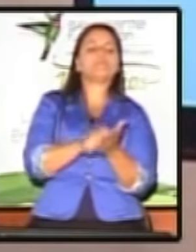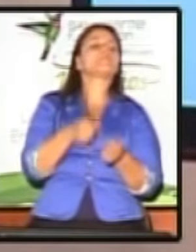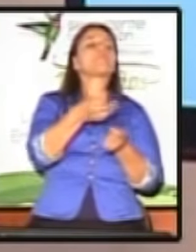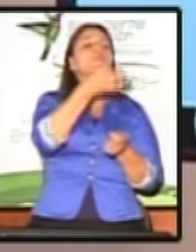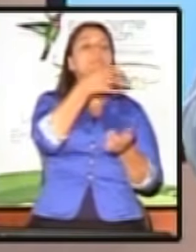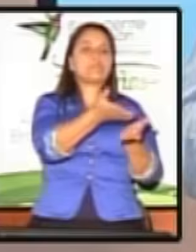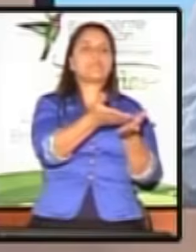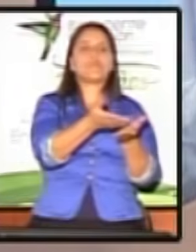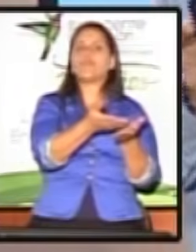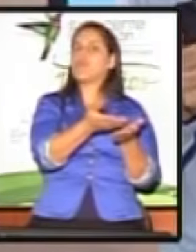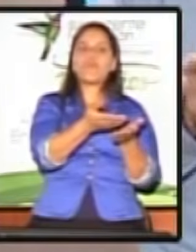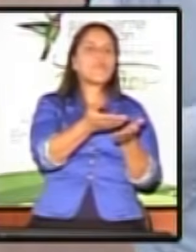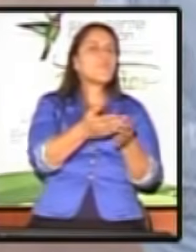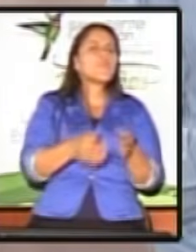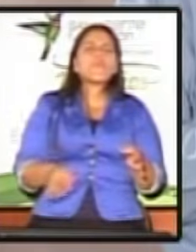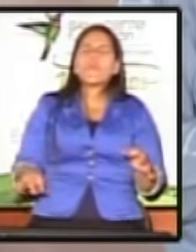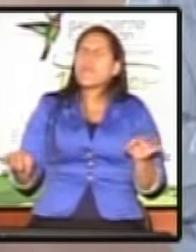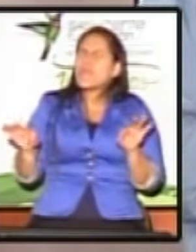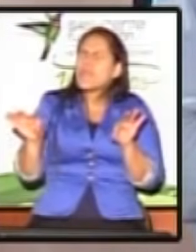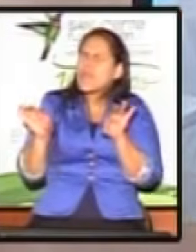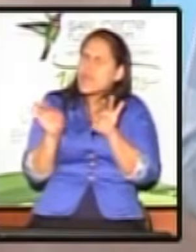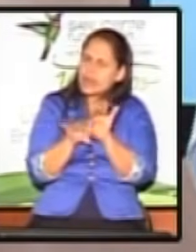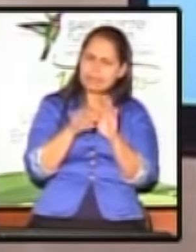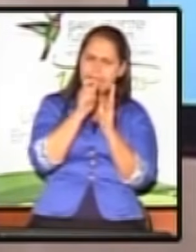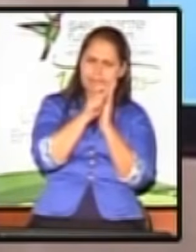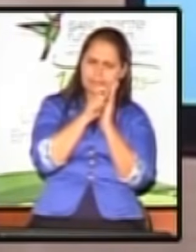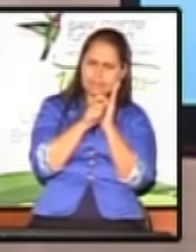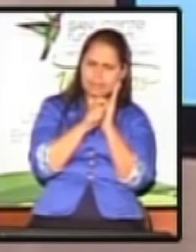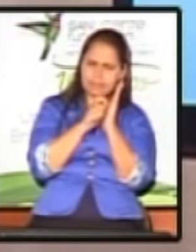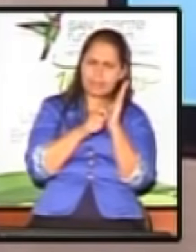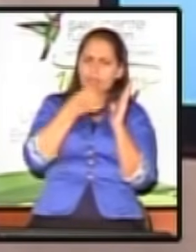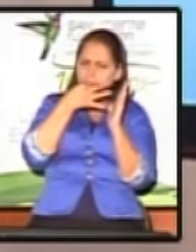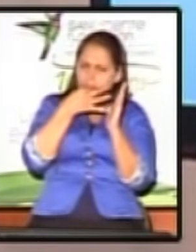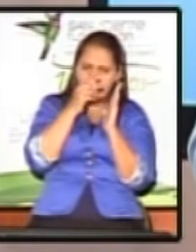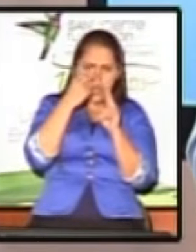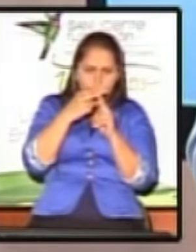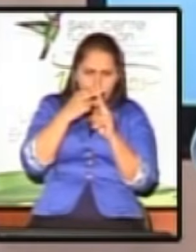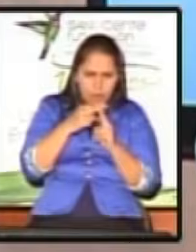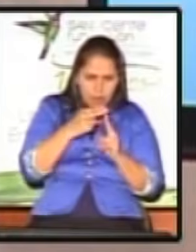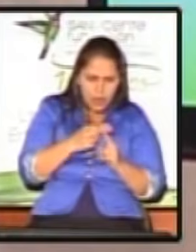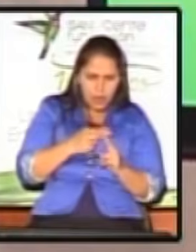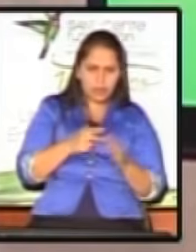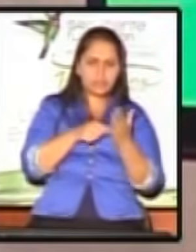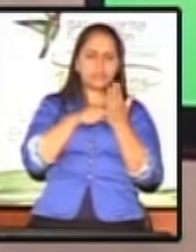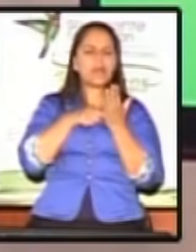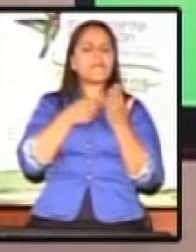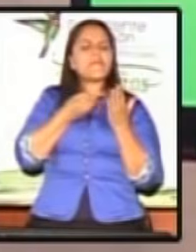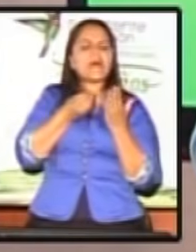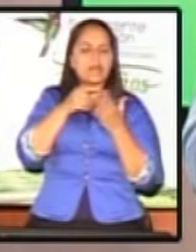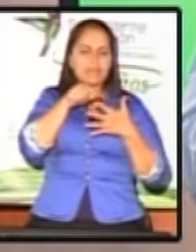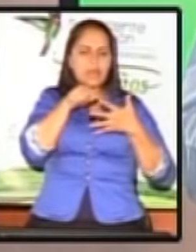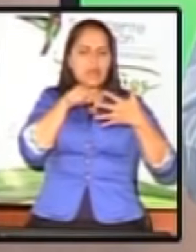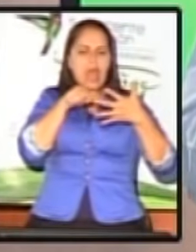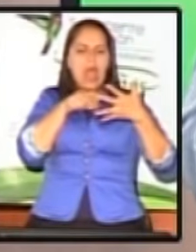resulta que hay términos y situaciones muy complejas en los tratamientos en los pacientes al final. Voy a hablar